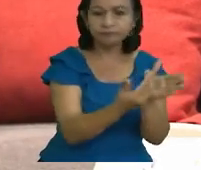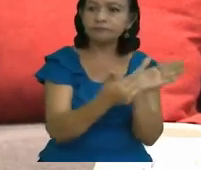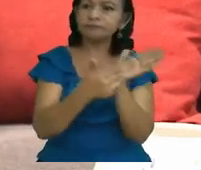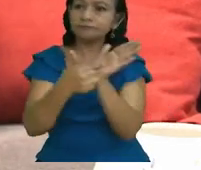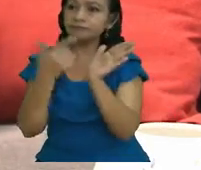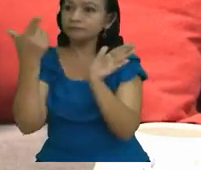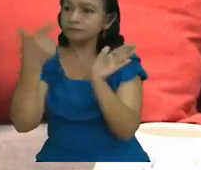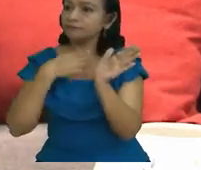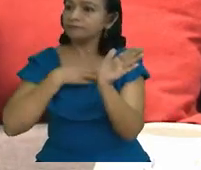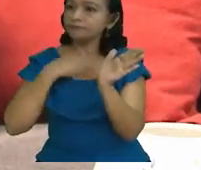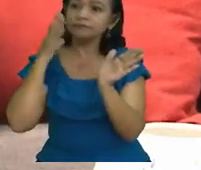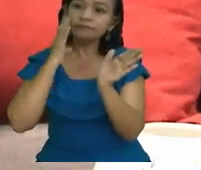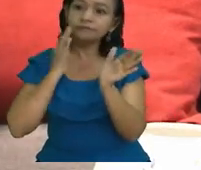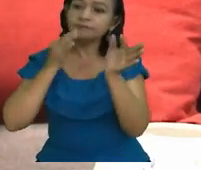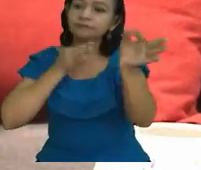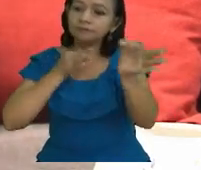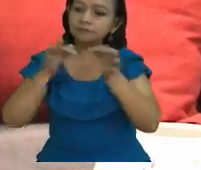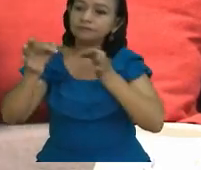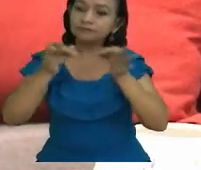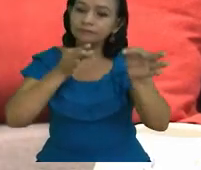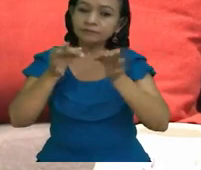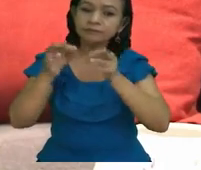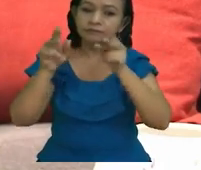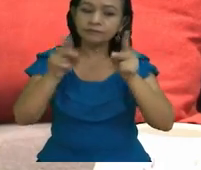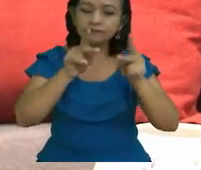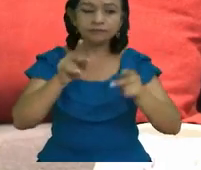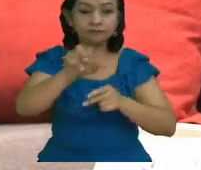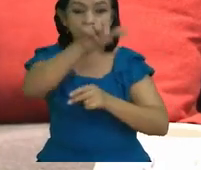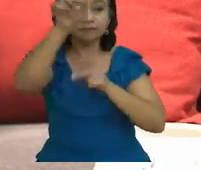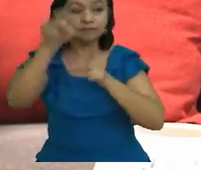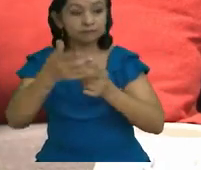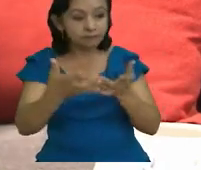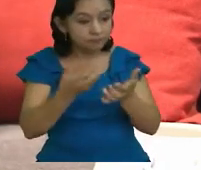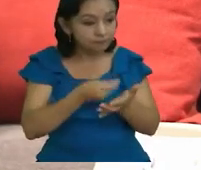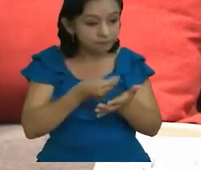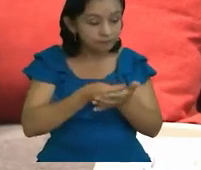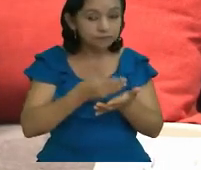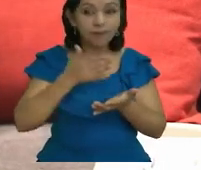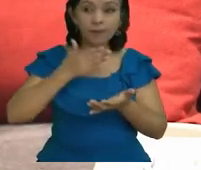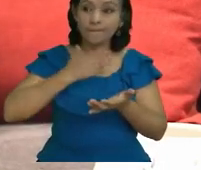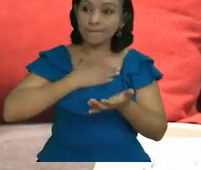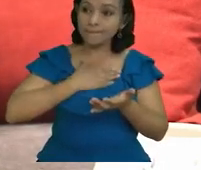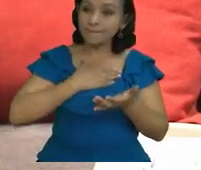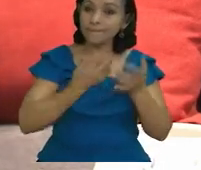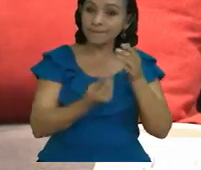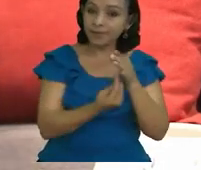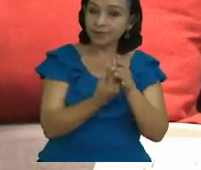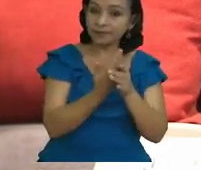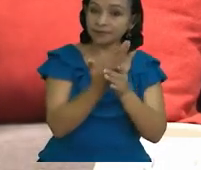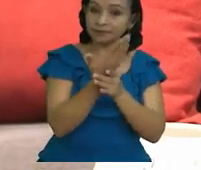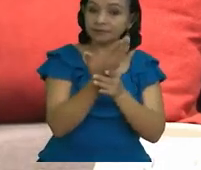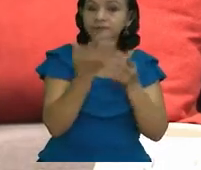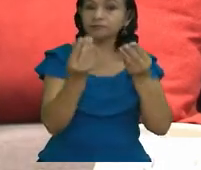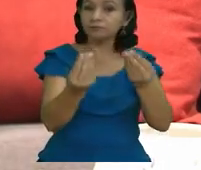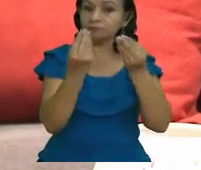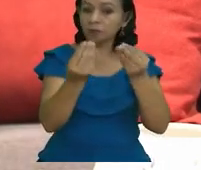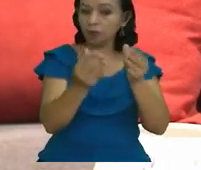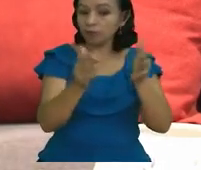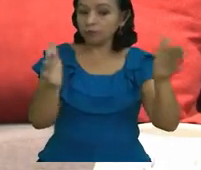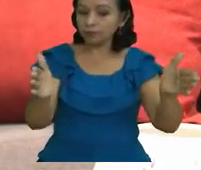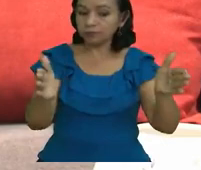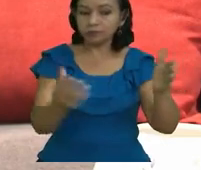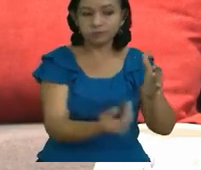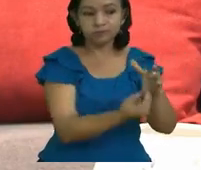y también explican a la población y a los mismos productores, bueno, mi rendimiento llegó a esto.